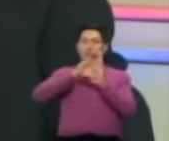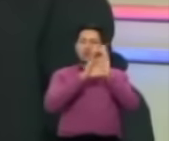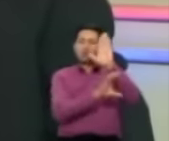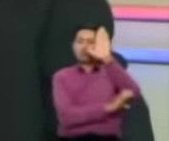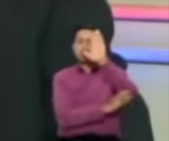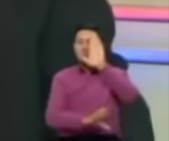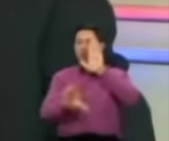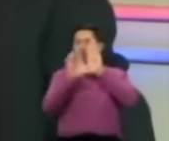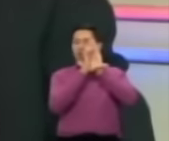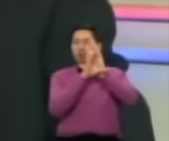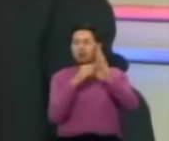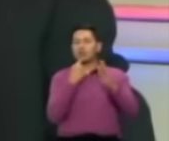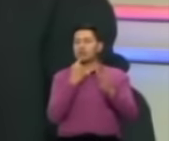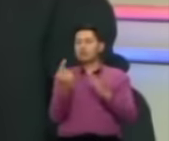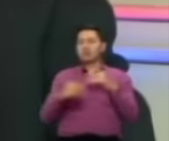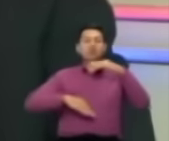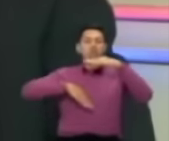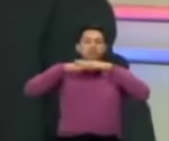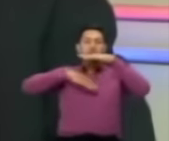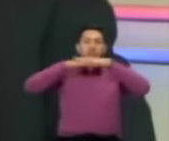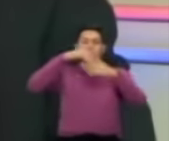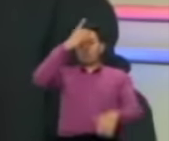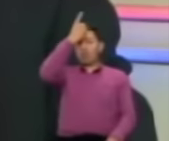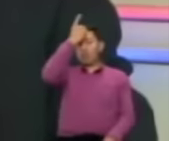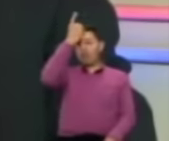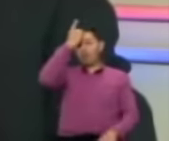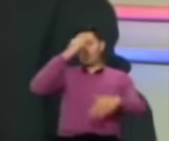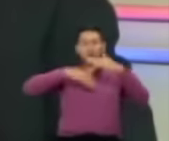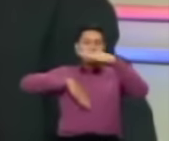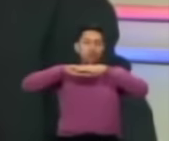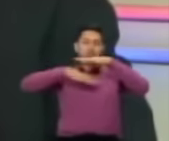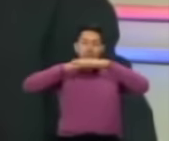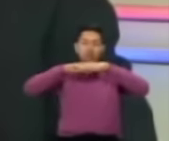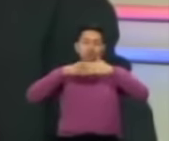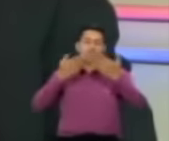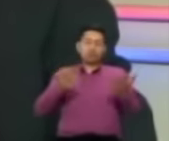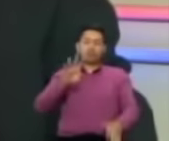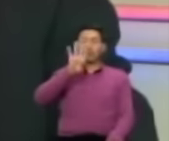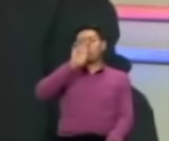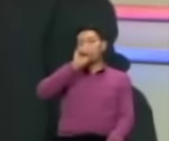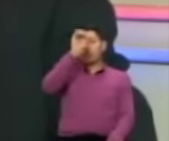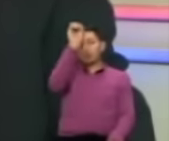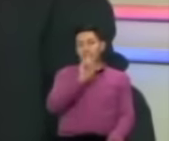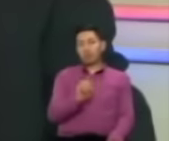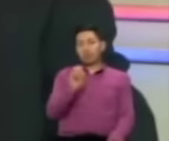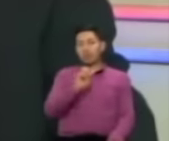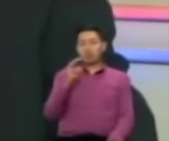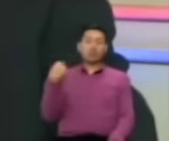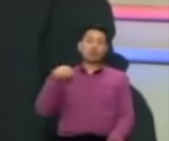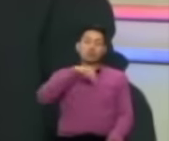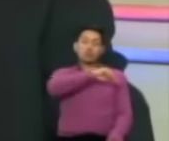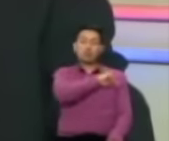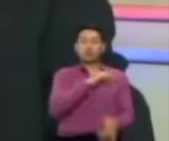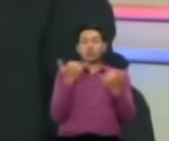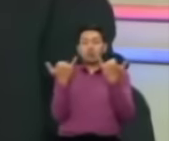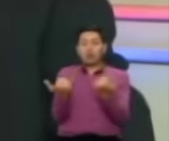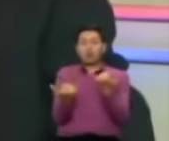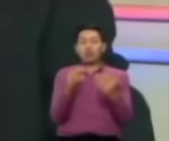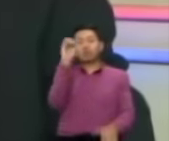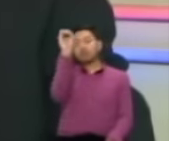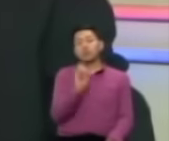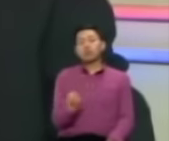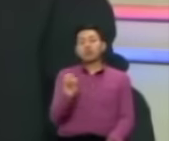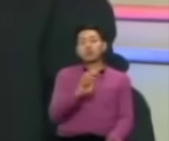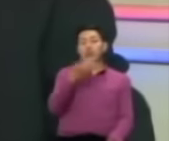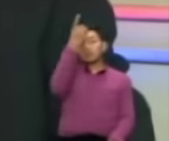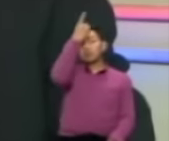no superar un límite de endeudamiento respecto a su Producto Interno Bruto, que es del 40%. Nosotros en este momento estamos con un porcentaje de